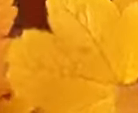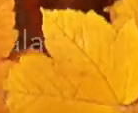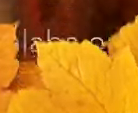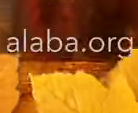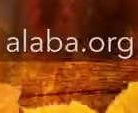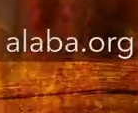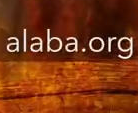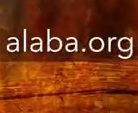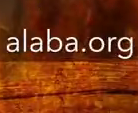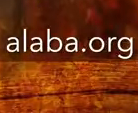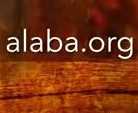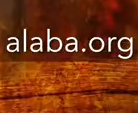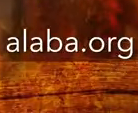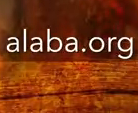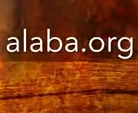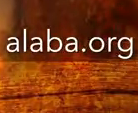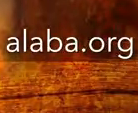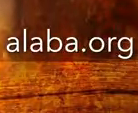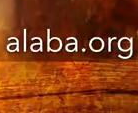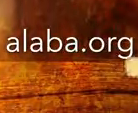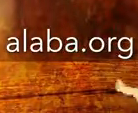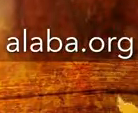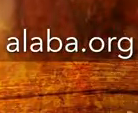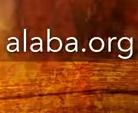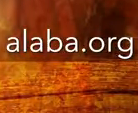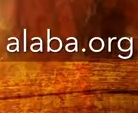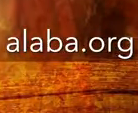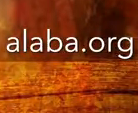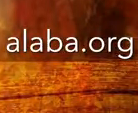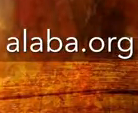Celebremos a Jesucristo nuestro Salvador. Info